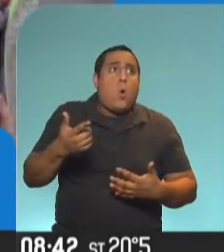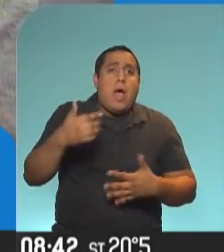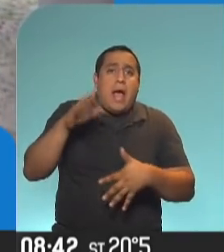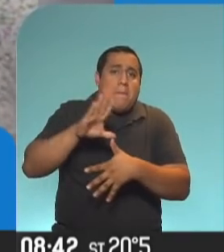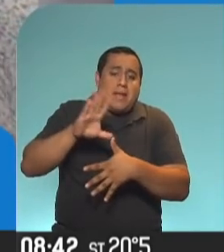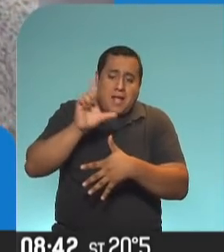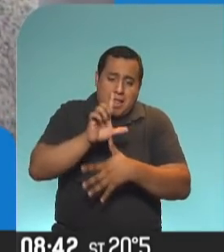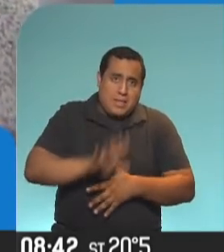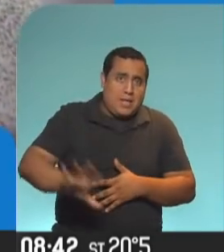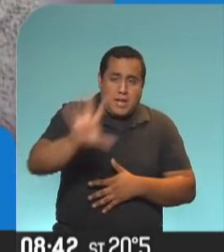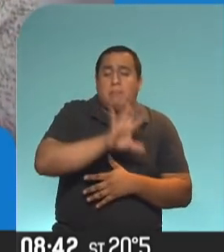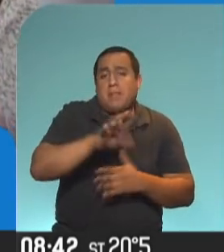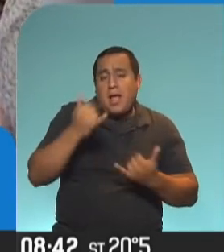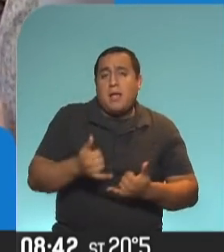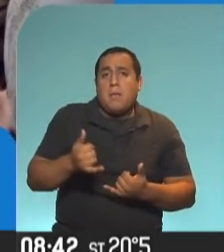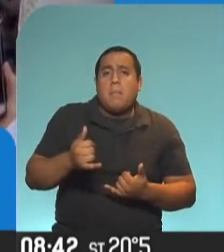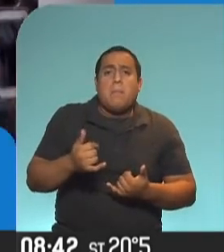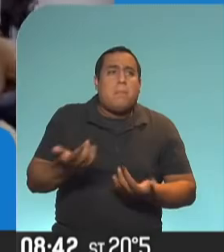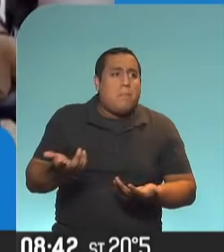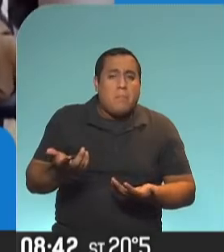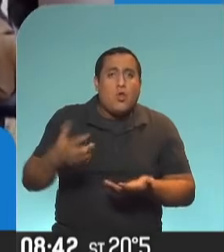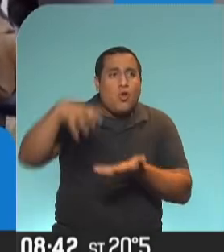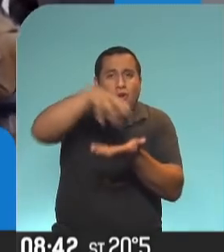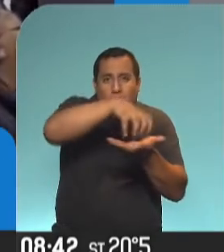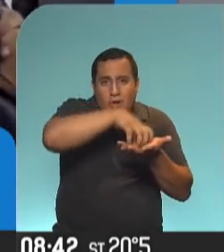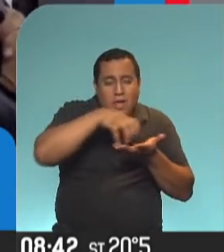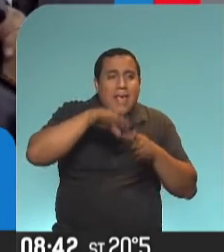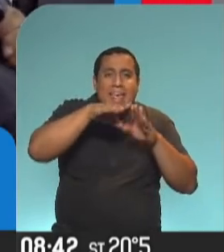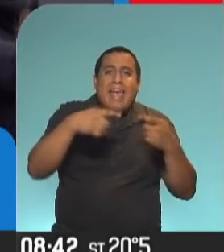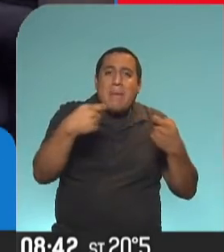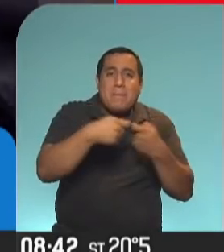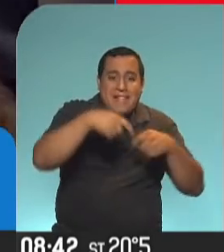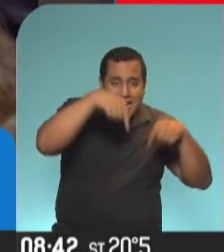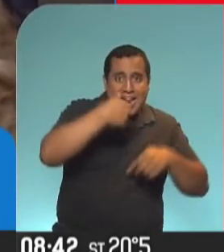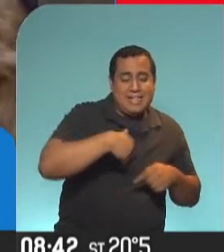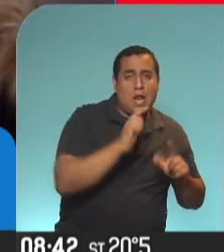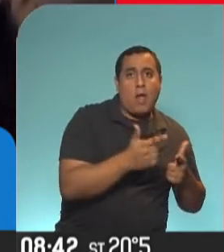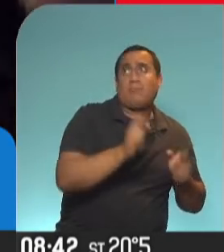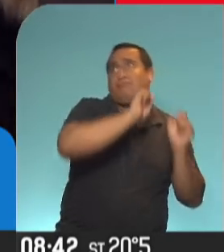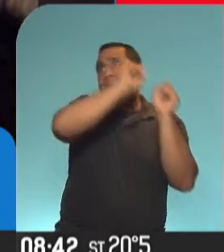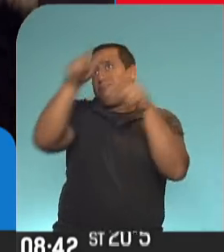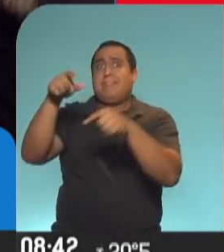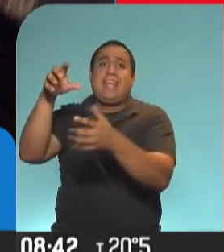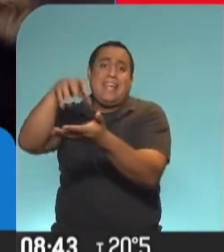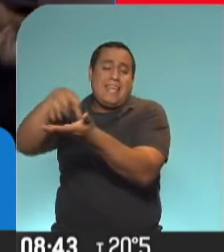latinoamericanos, pero aquí no tienen casa matriz. Entonces, cuando hay conflictos legales por abuso de